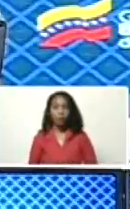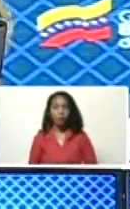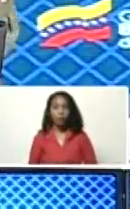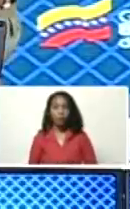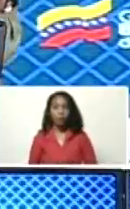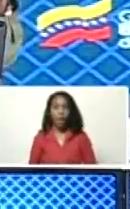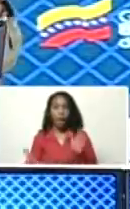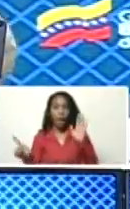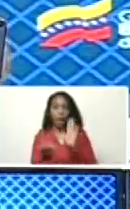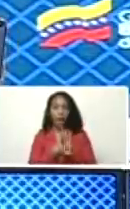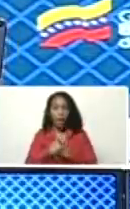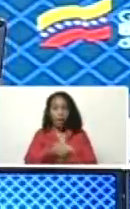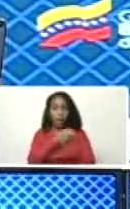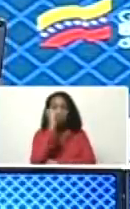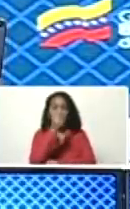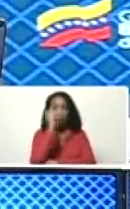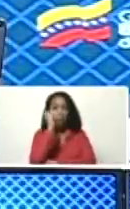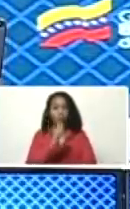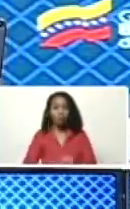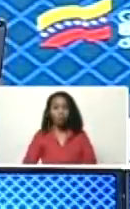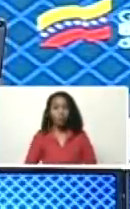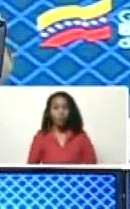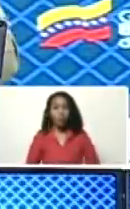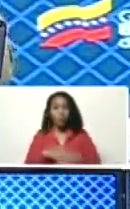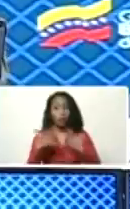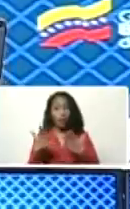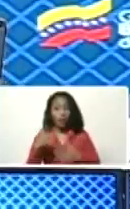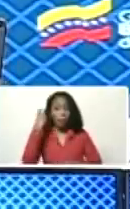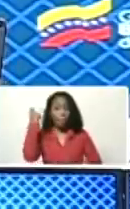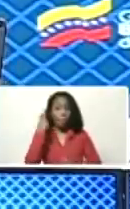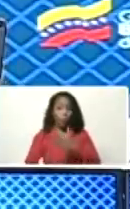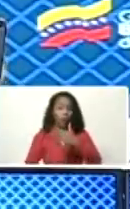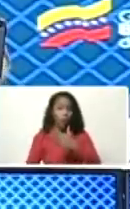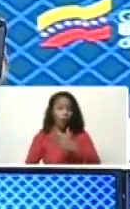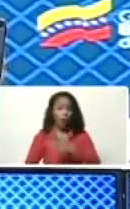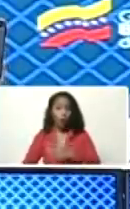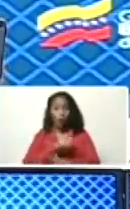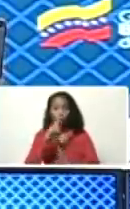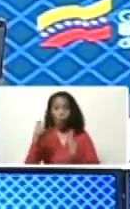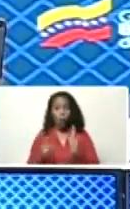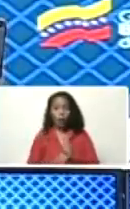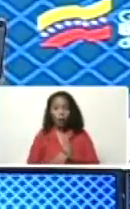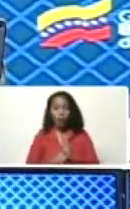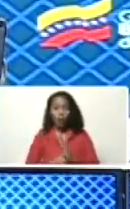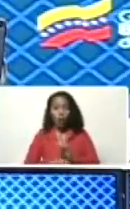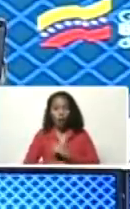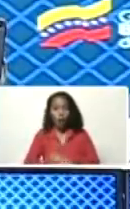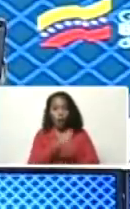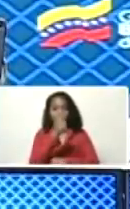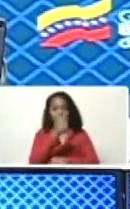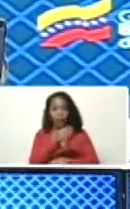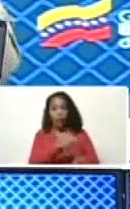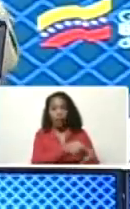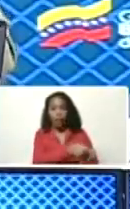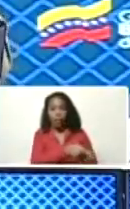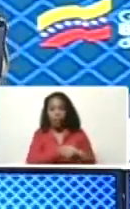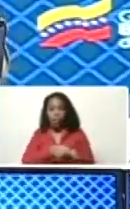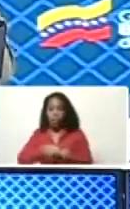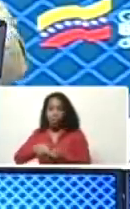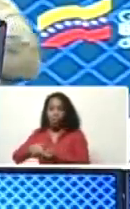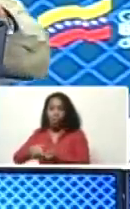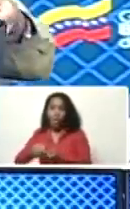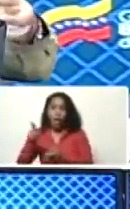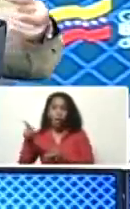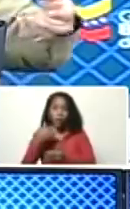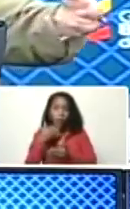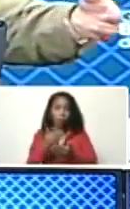La ley de pesca, que prohibió definitivamente la pesca de arrastre, cosa que ha